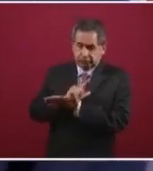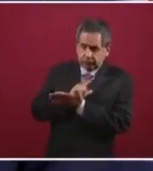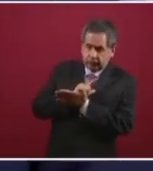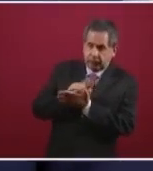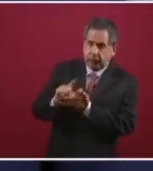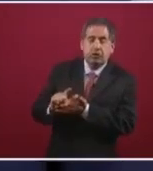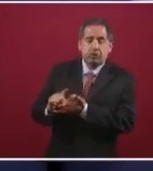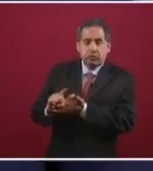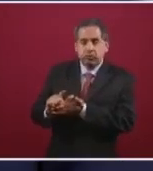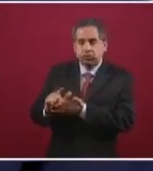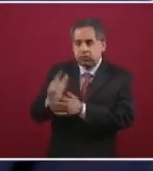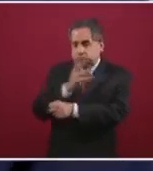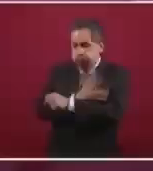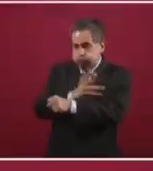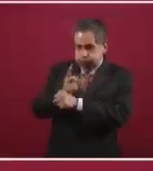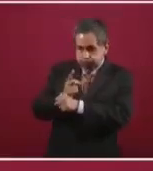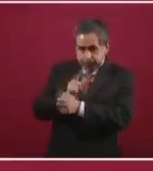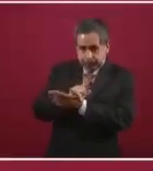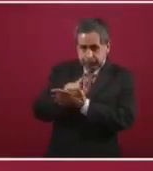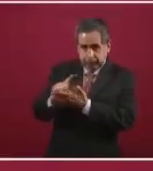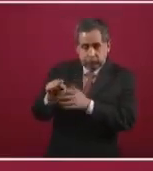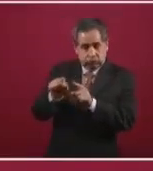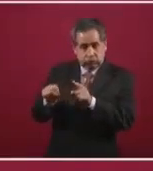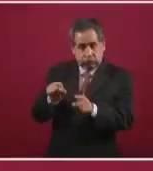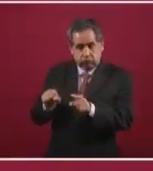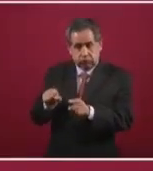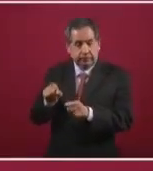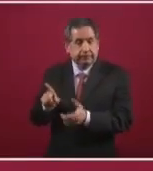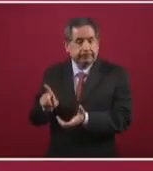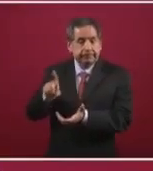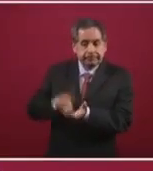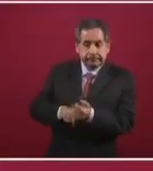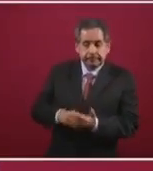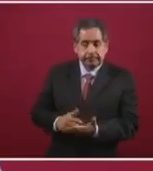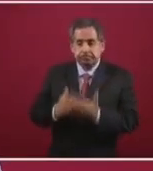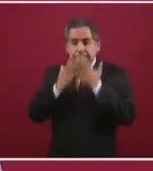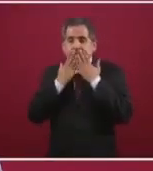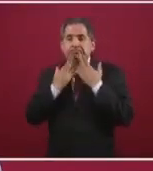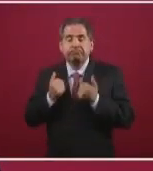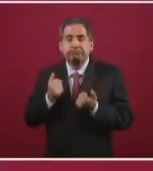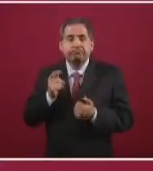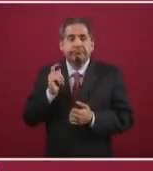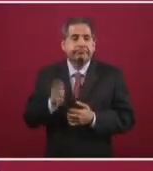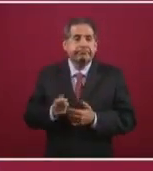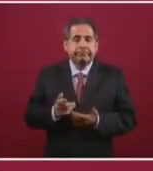limpias, en donde no hay